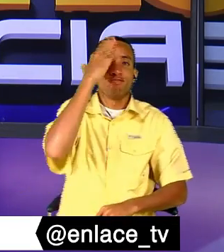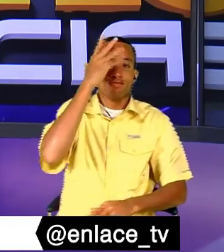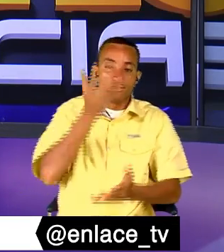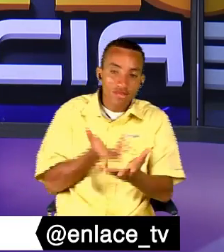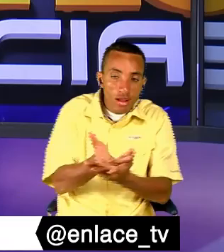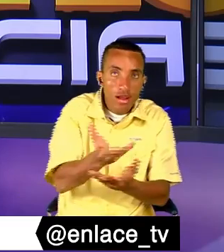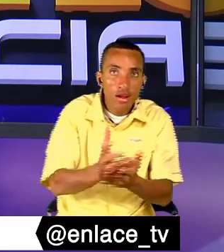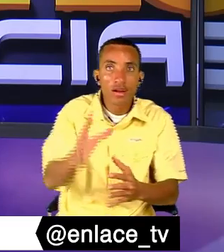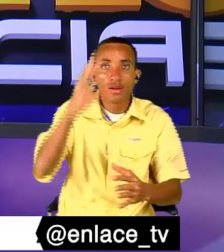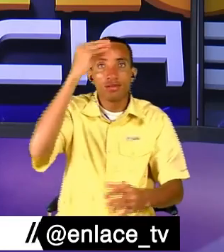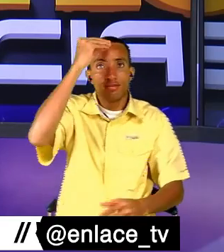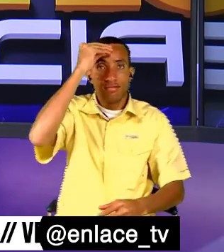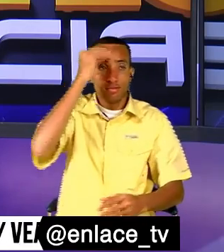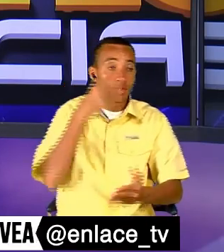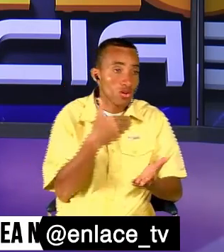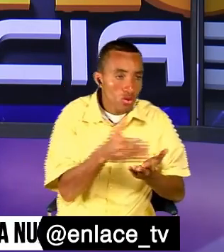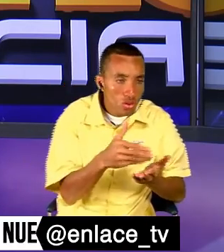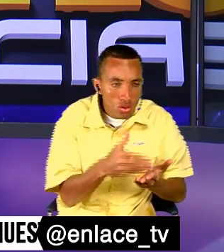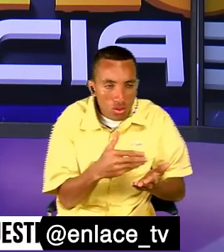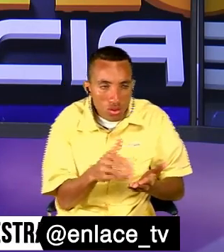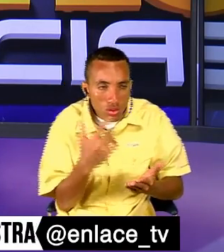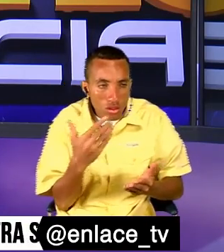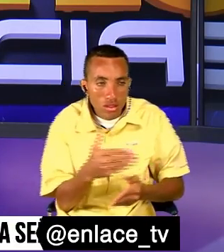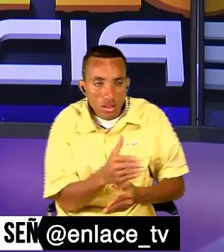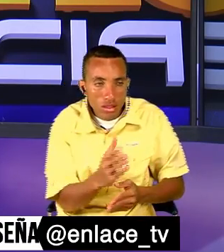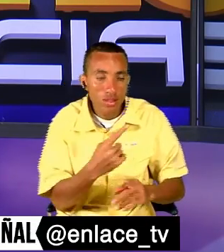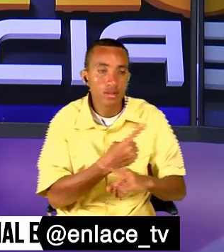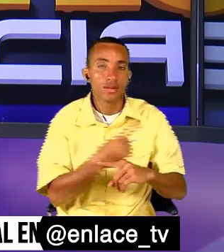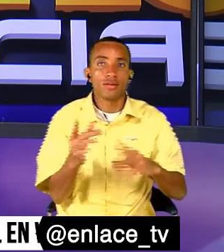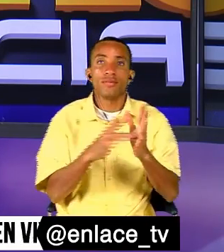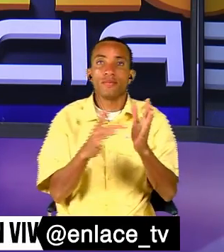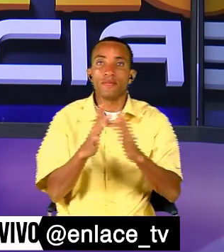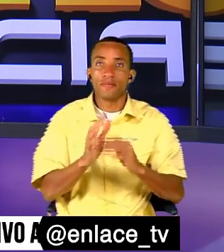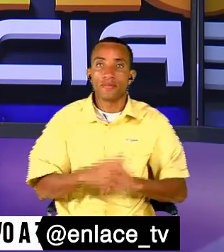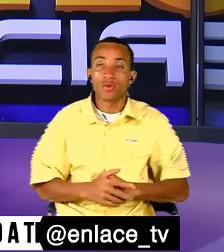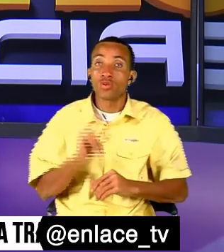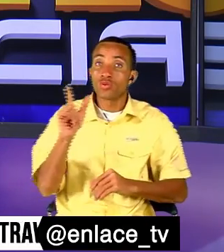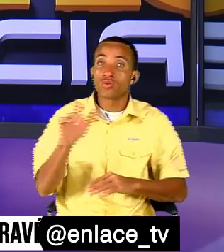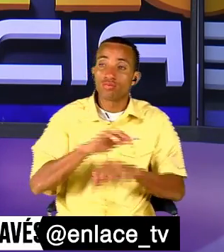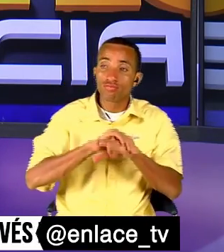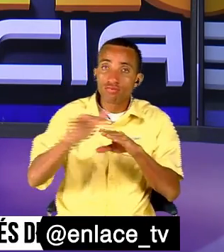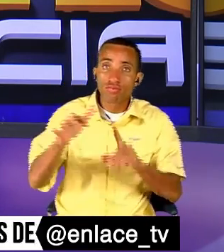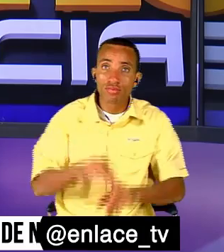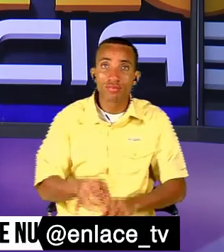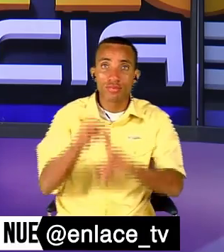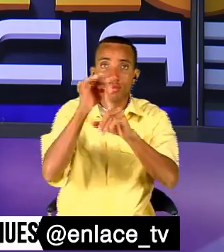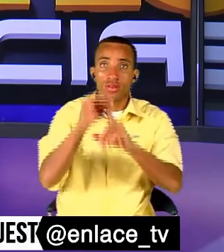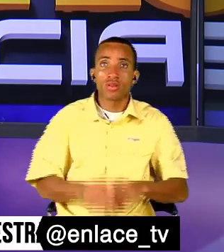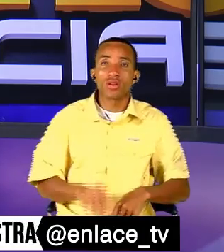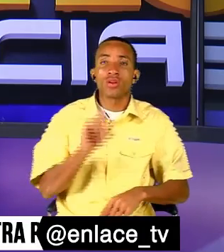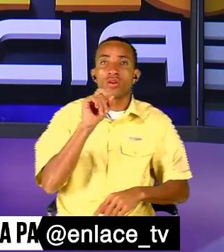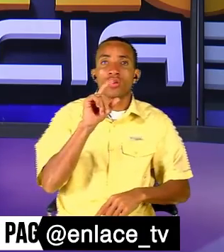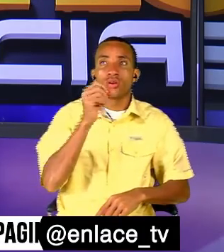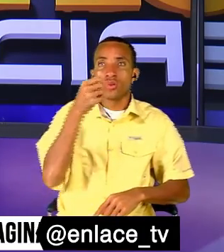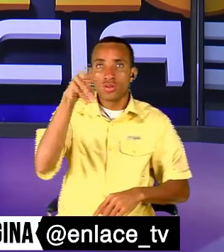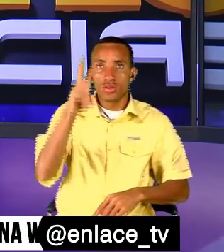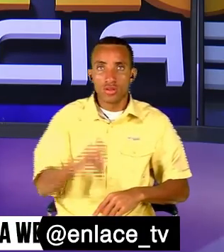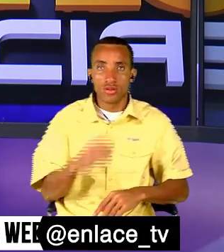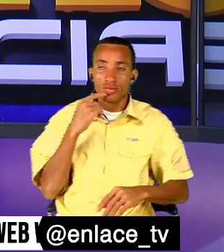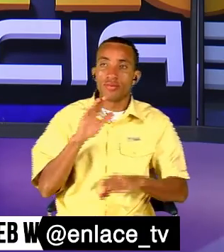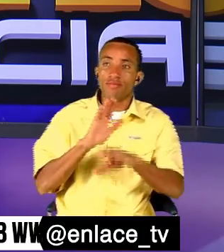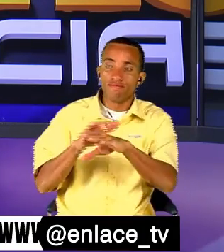momento de comprar su pescado y disfrutar de la Semana Santa. Usted es el invitado especial a la 11ª versión de los premios Emprendedor Carlos